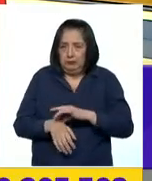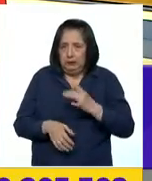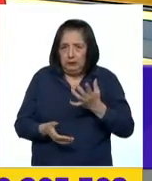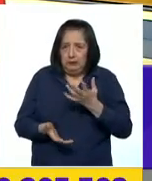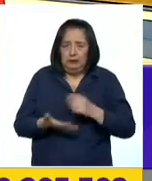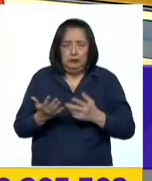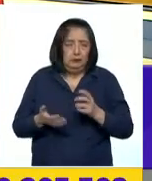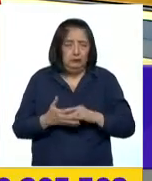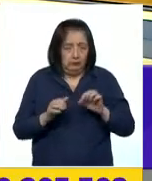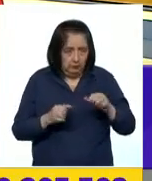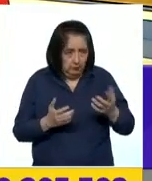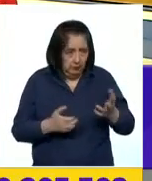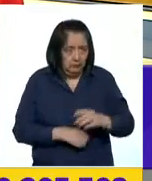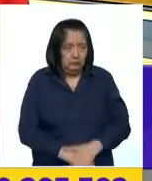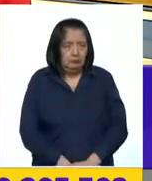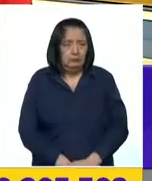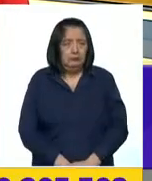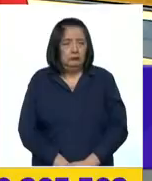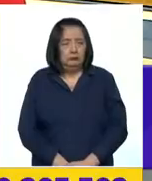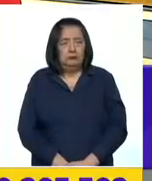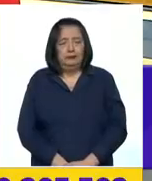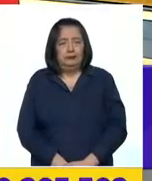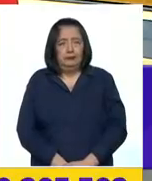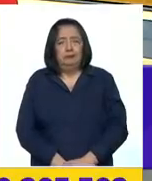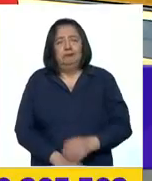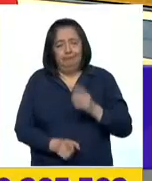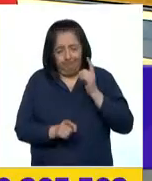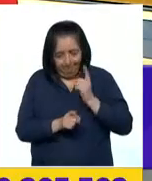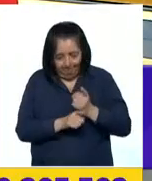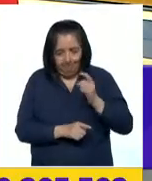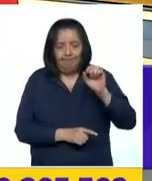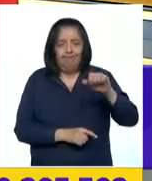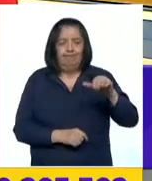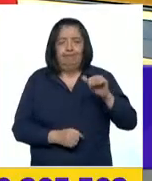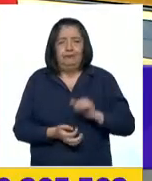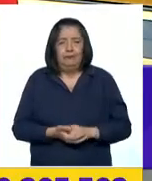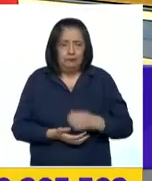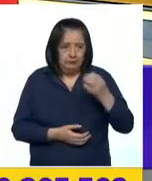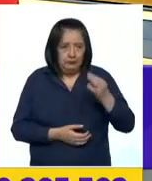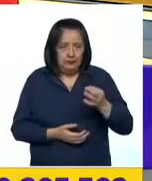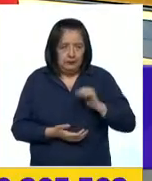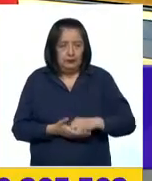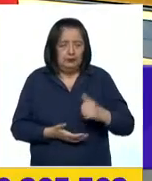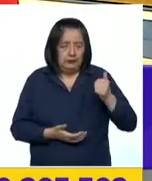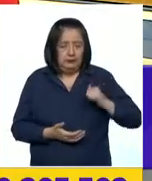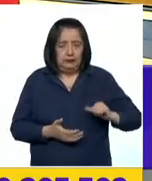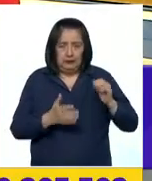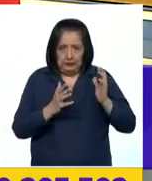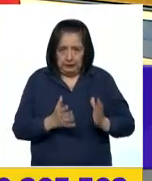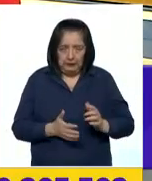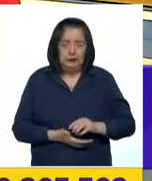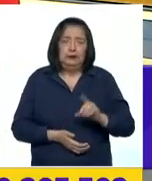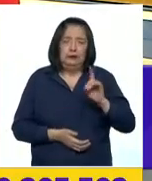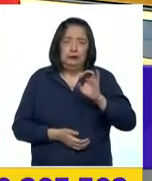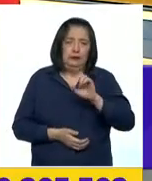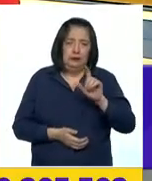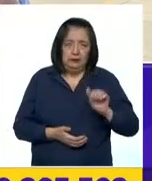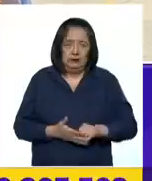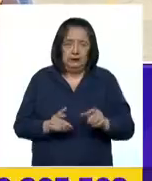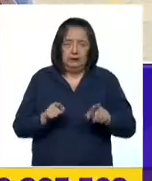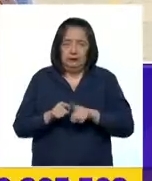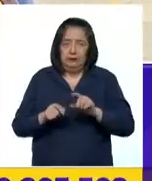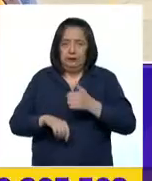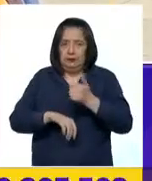estos momentos están corriendo? Sí, en realidad, tanto la alcaldesa, la señora Delia Castro, y